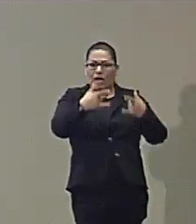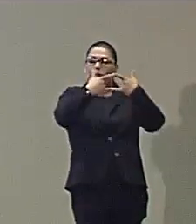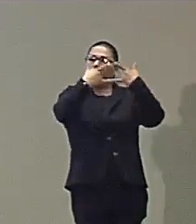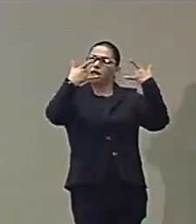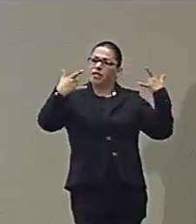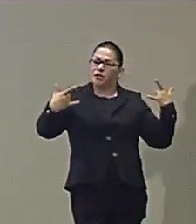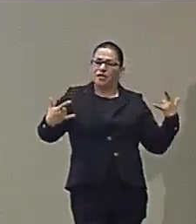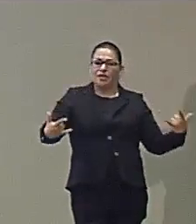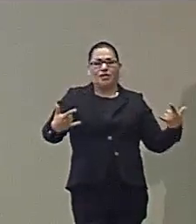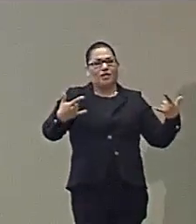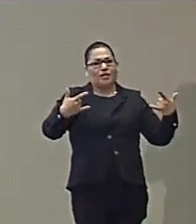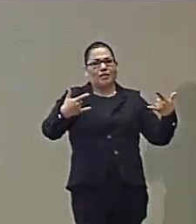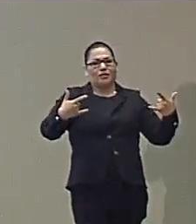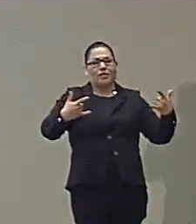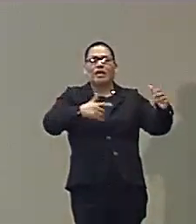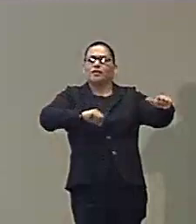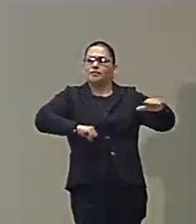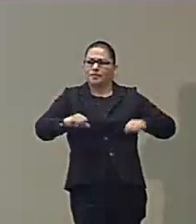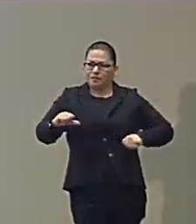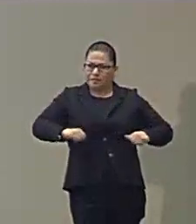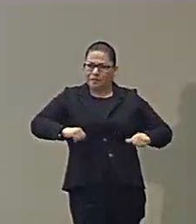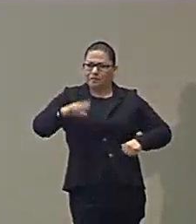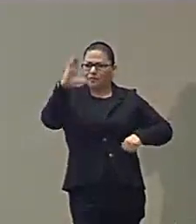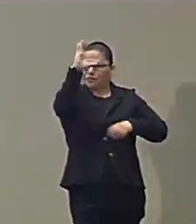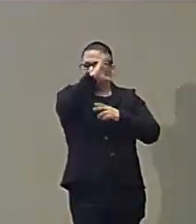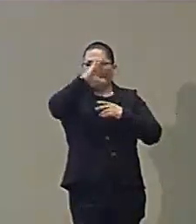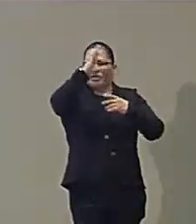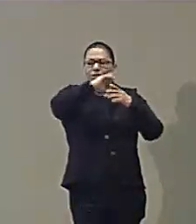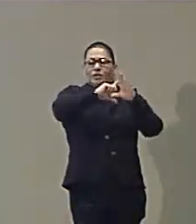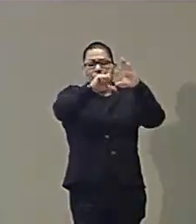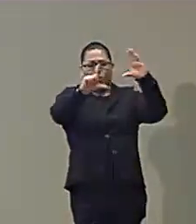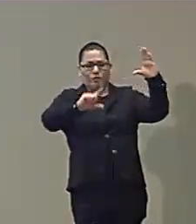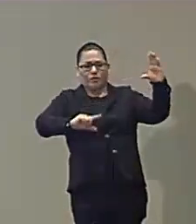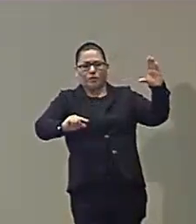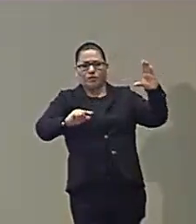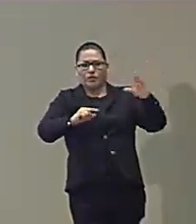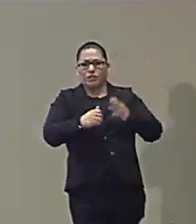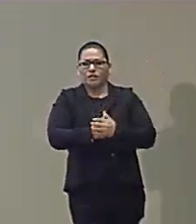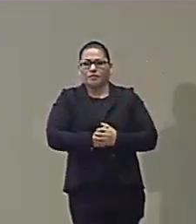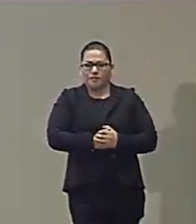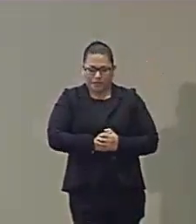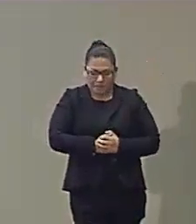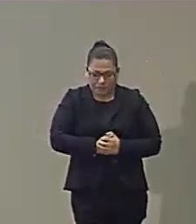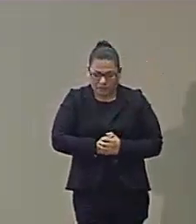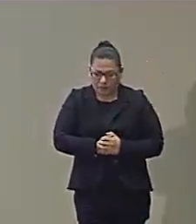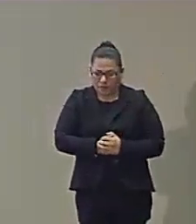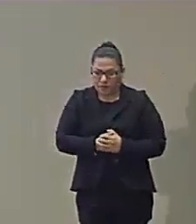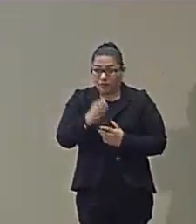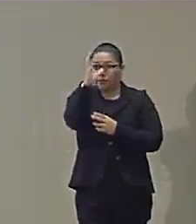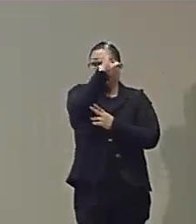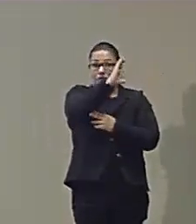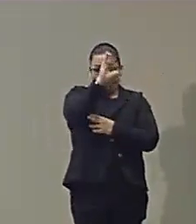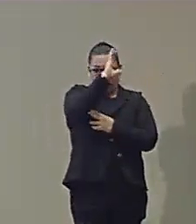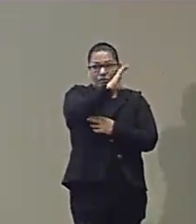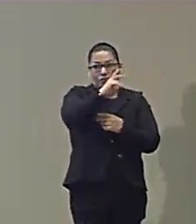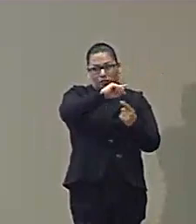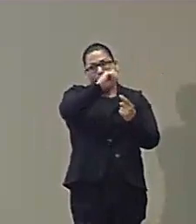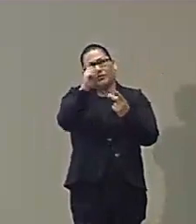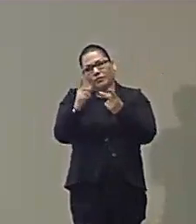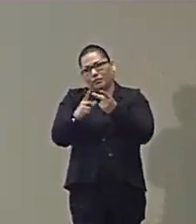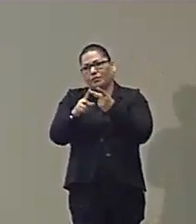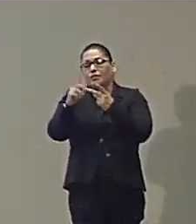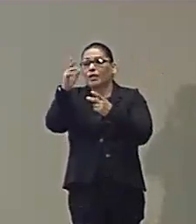y la extensa actividad cultural de nuestro país cultura y turismo comparten un